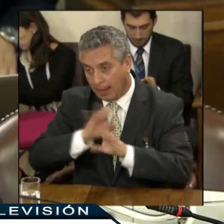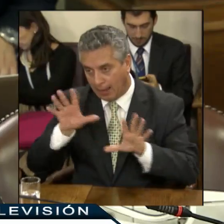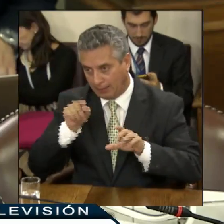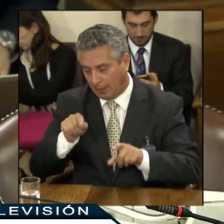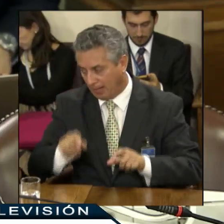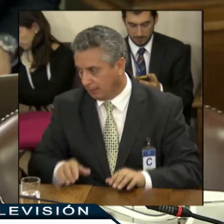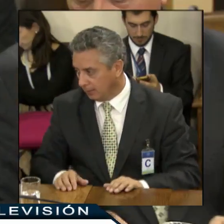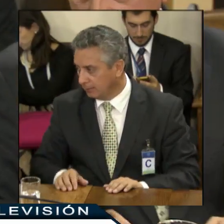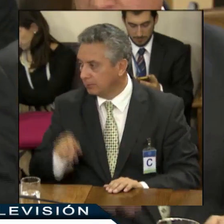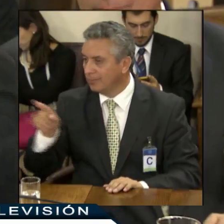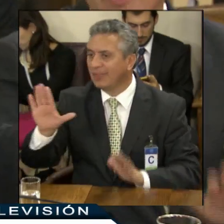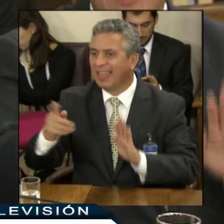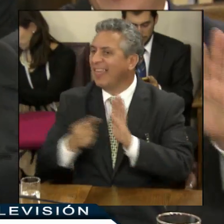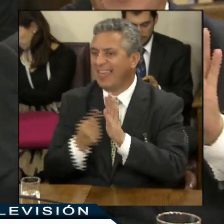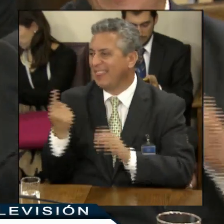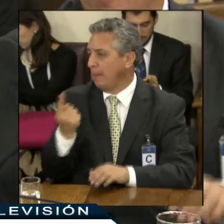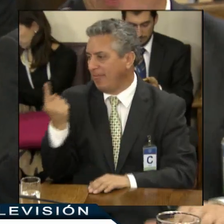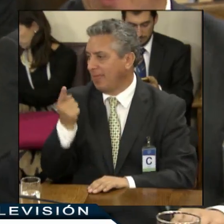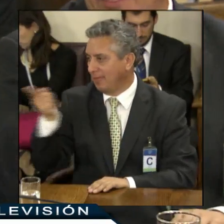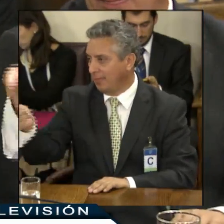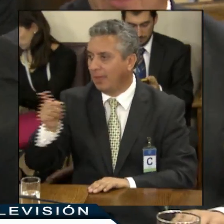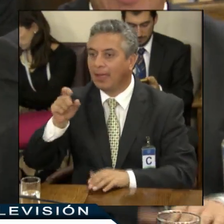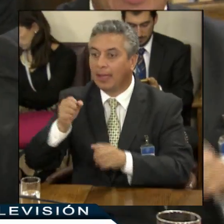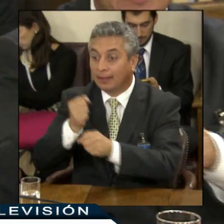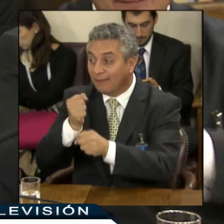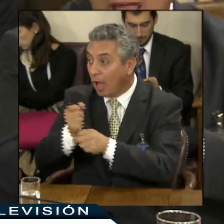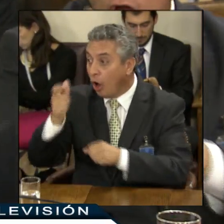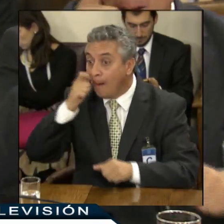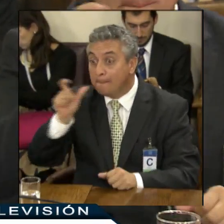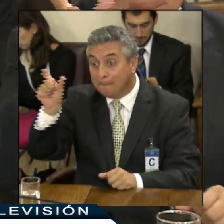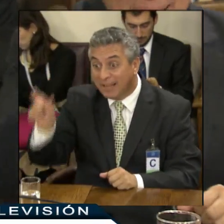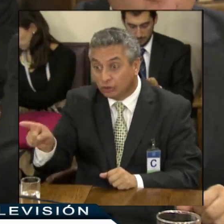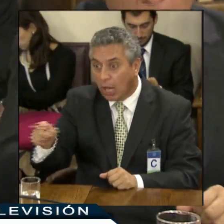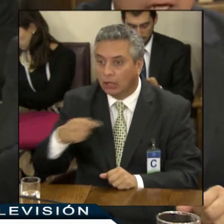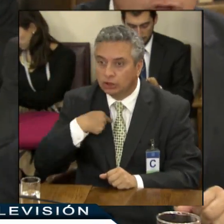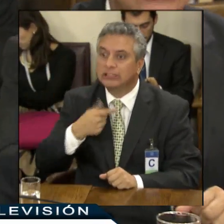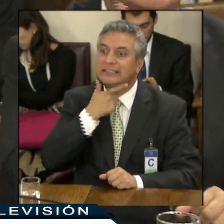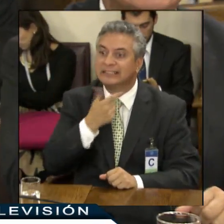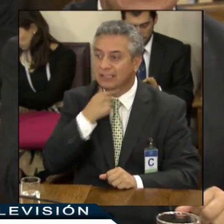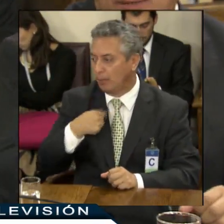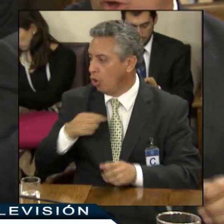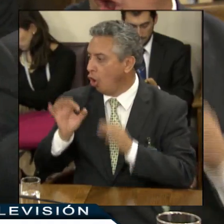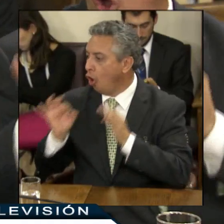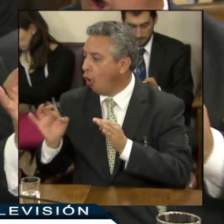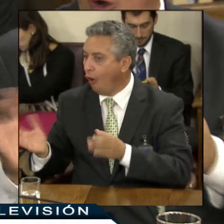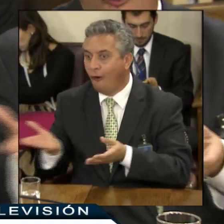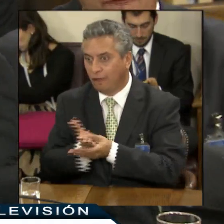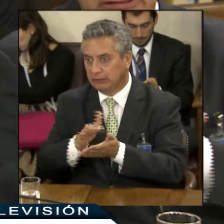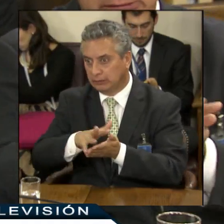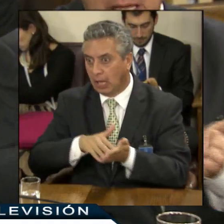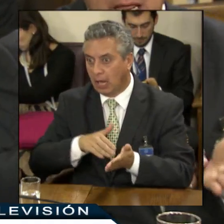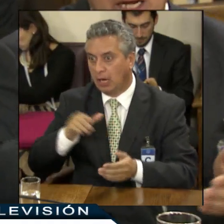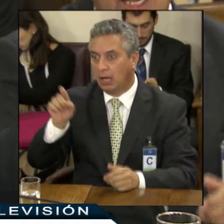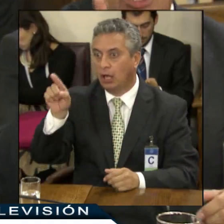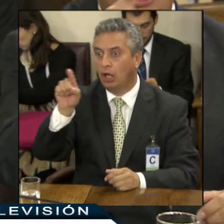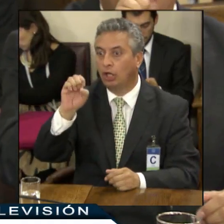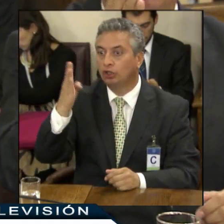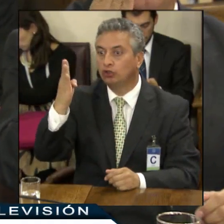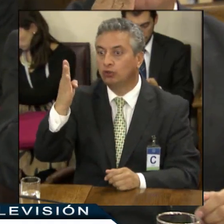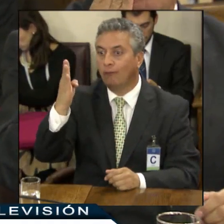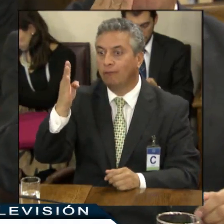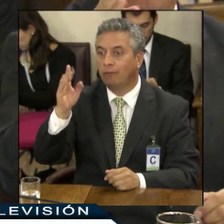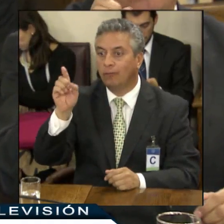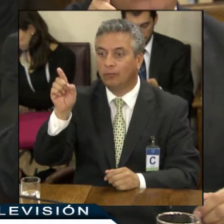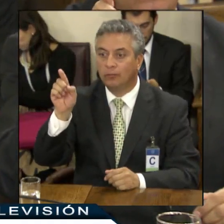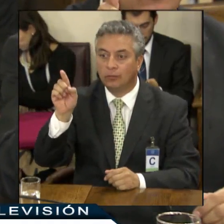eso independiente de la de tu gestión personal yo quisiera que pudiéramos oficiar a la subtel con el objeto